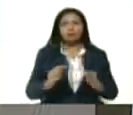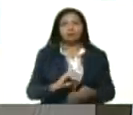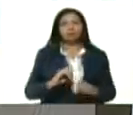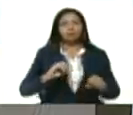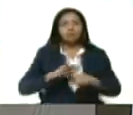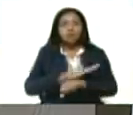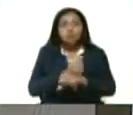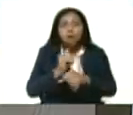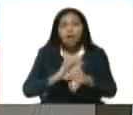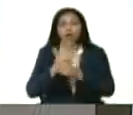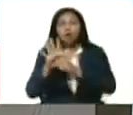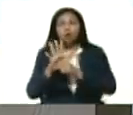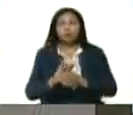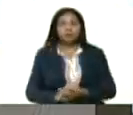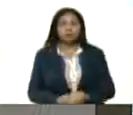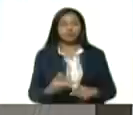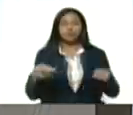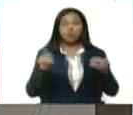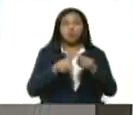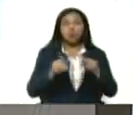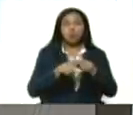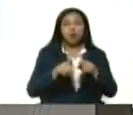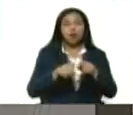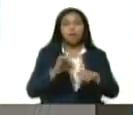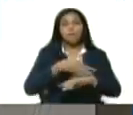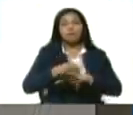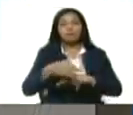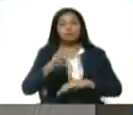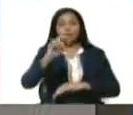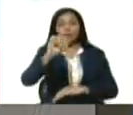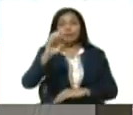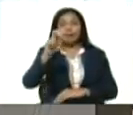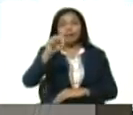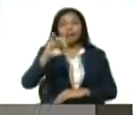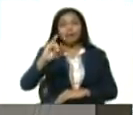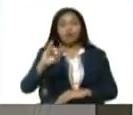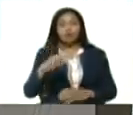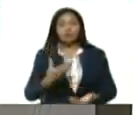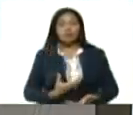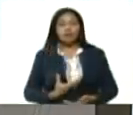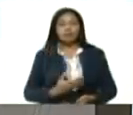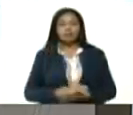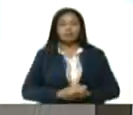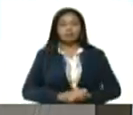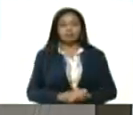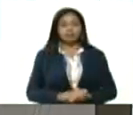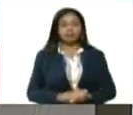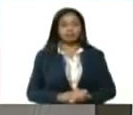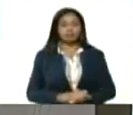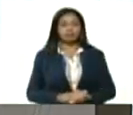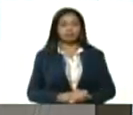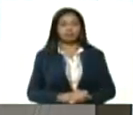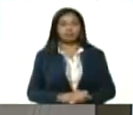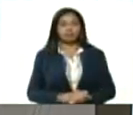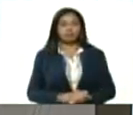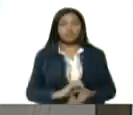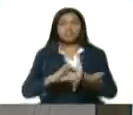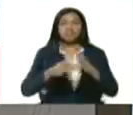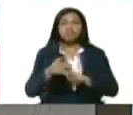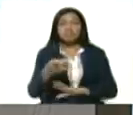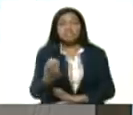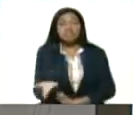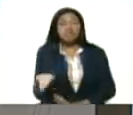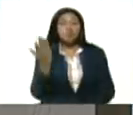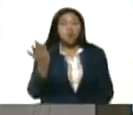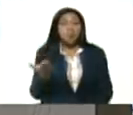COVID-19, igual que el caso del municipio Maneiro, proveniente de la alcaldía del municipio Maneiro. Por eso es que es tan